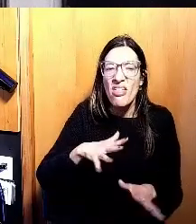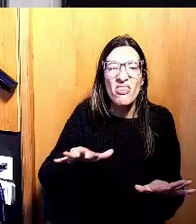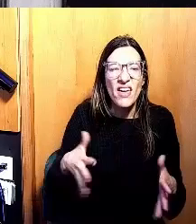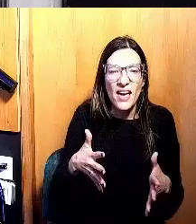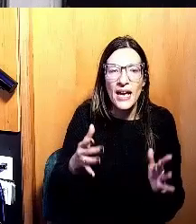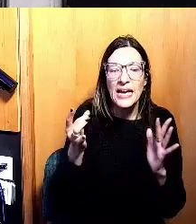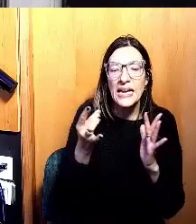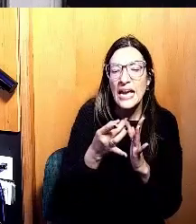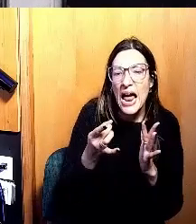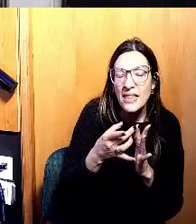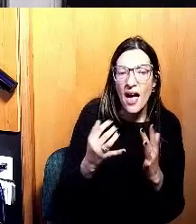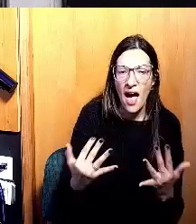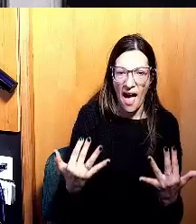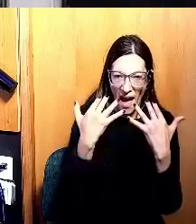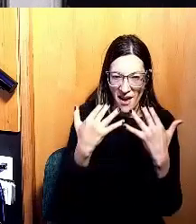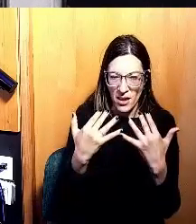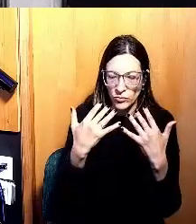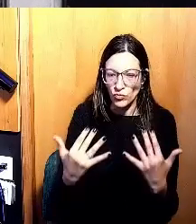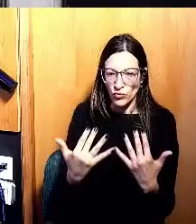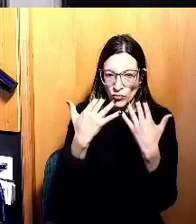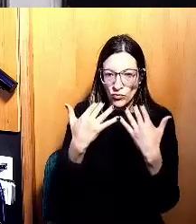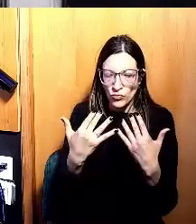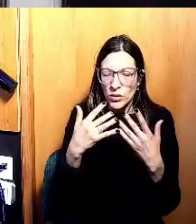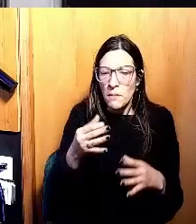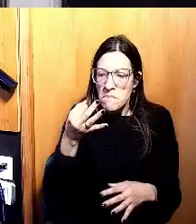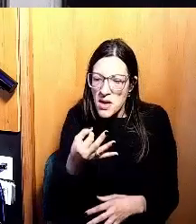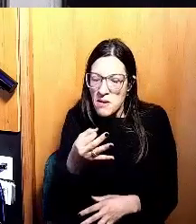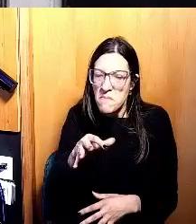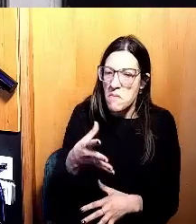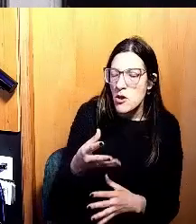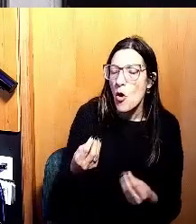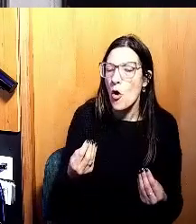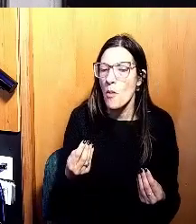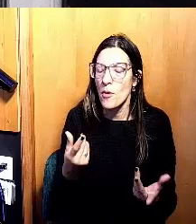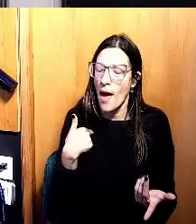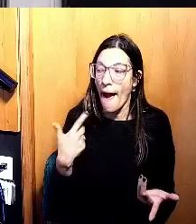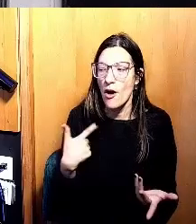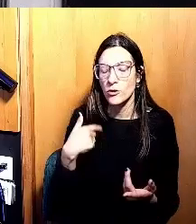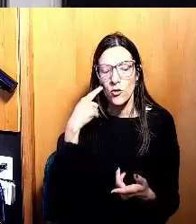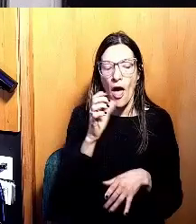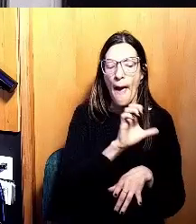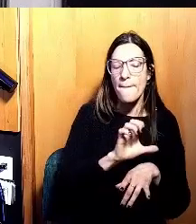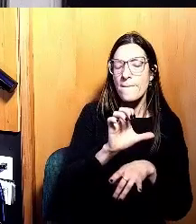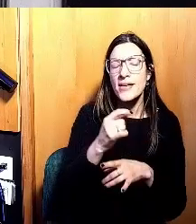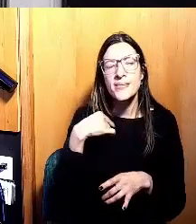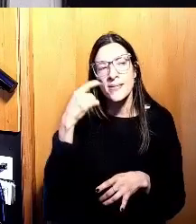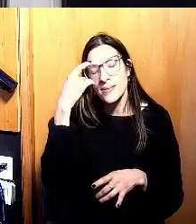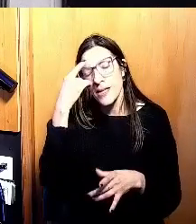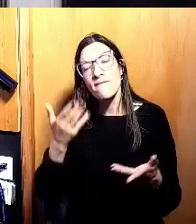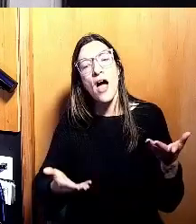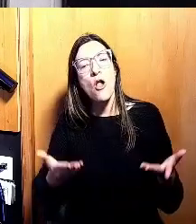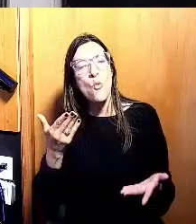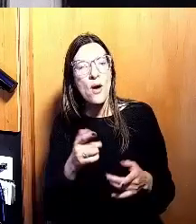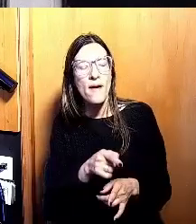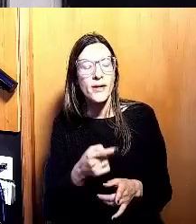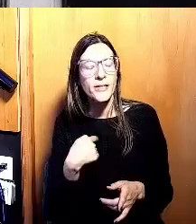la calidad del aire. Allí, ahora justamente estamos evaluando las empresas, pero la idea